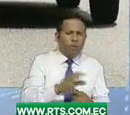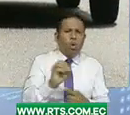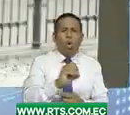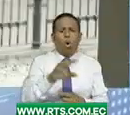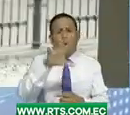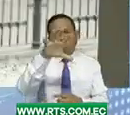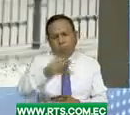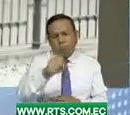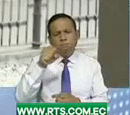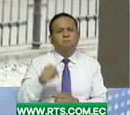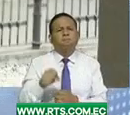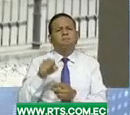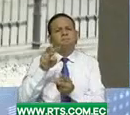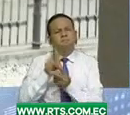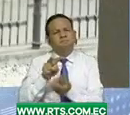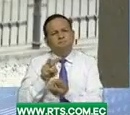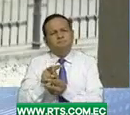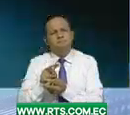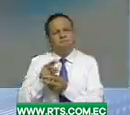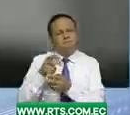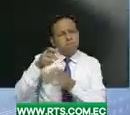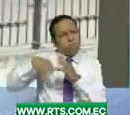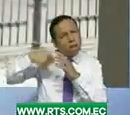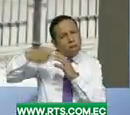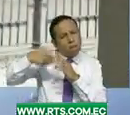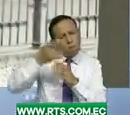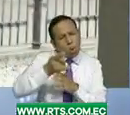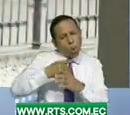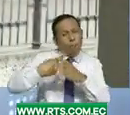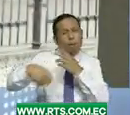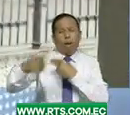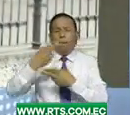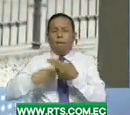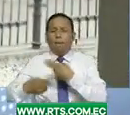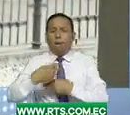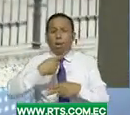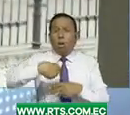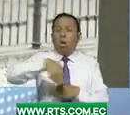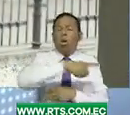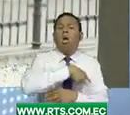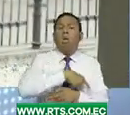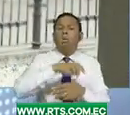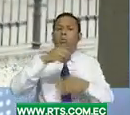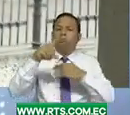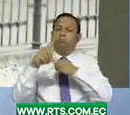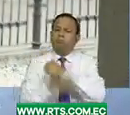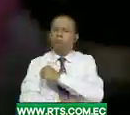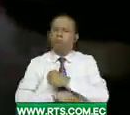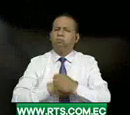explotación laboral, con una pena privativa de libertad de 13 a 16 años.